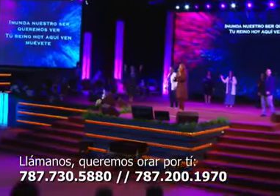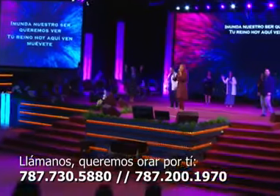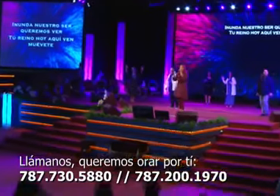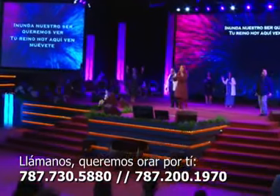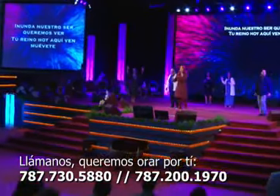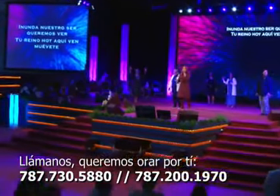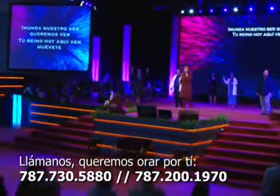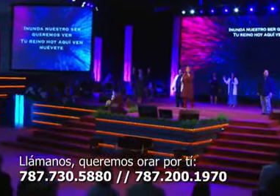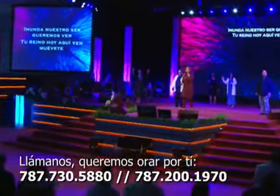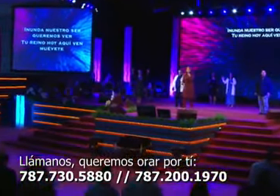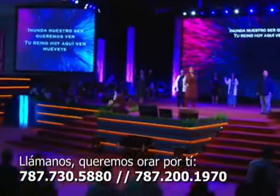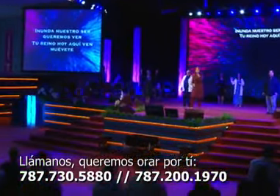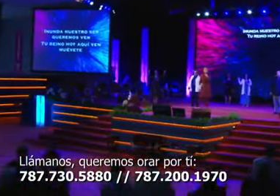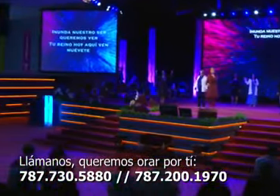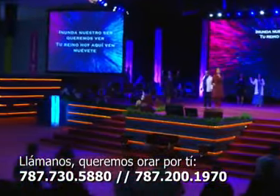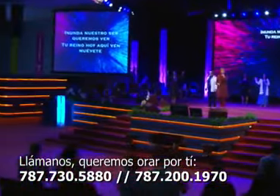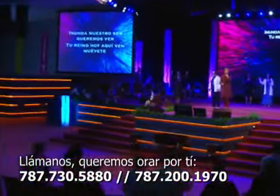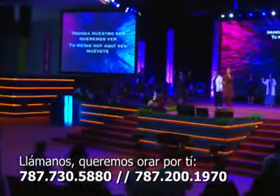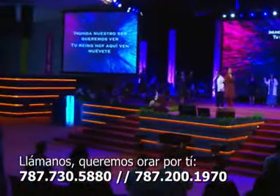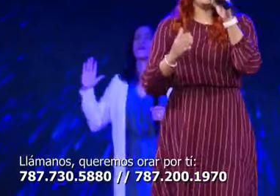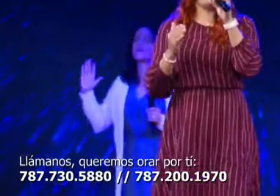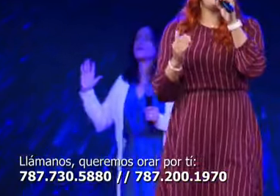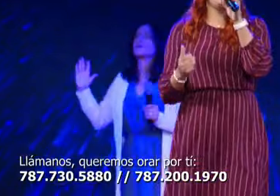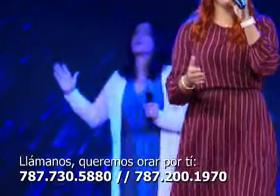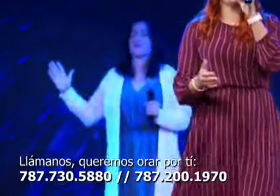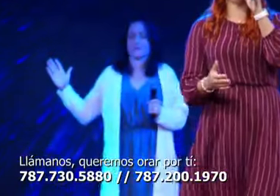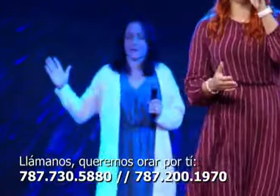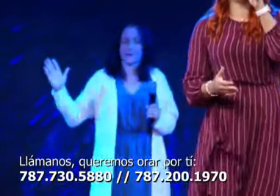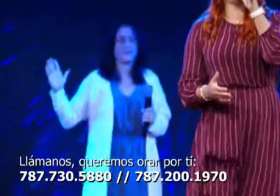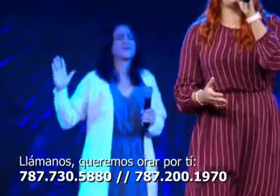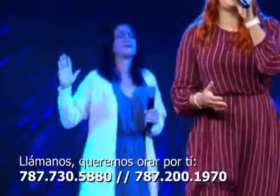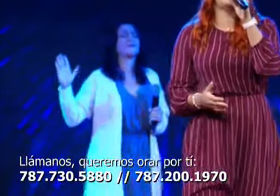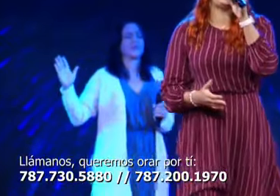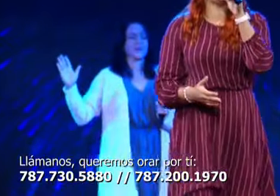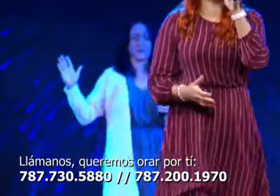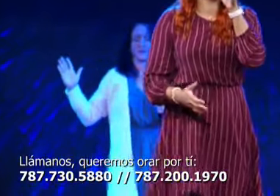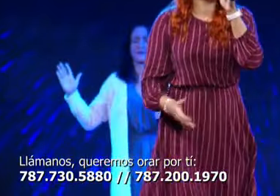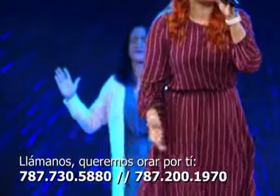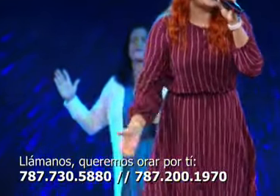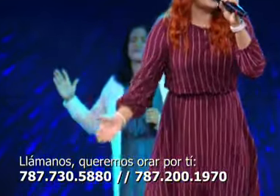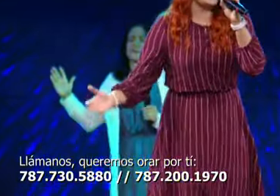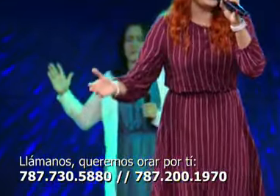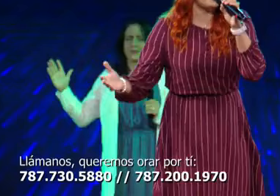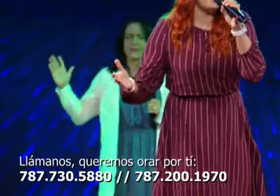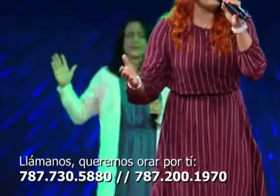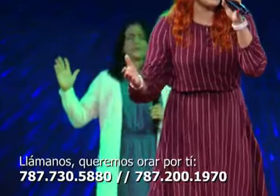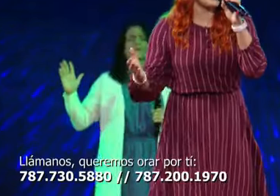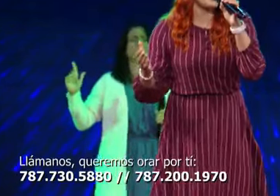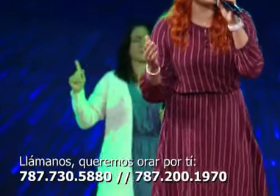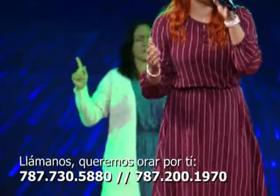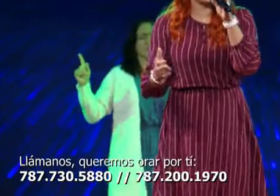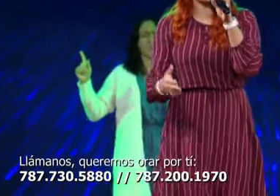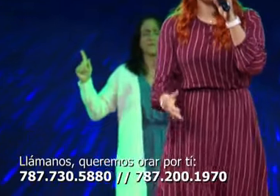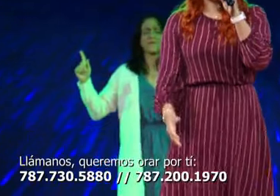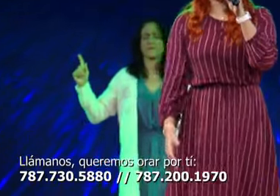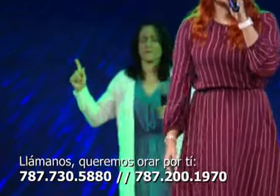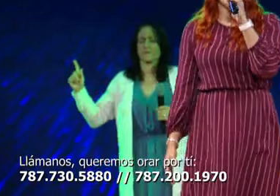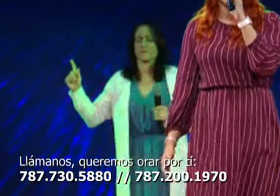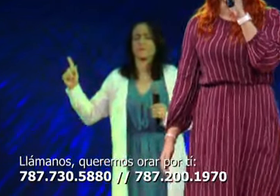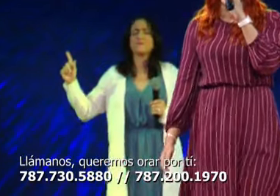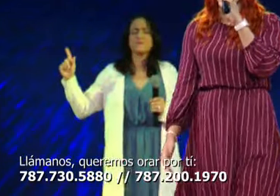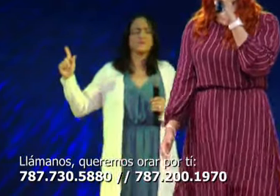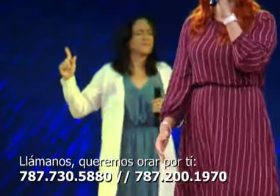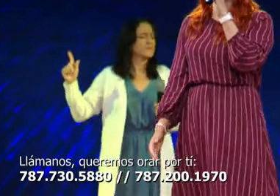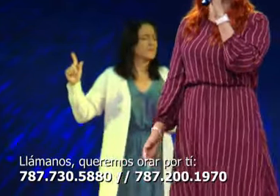ver tu reino hoy aquí. Ven, muévete, Rey de majestad, haz